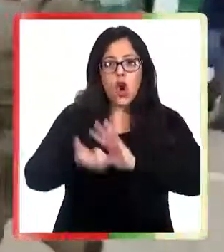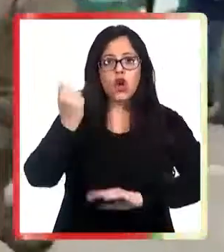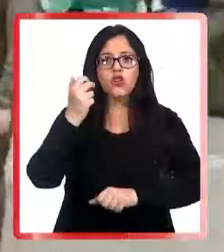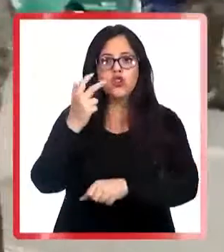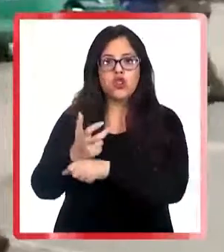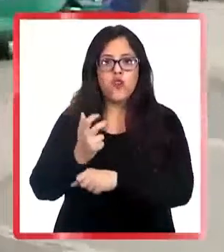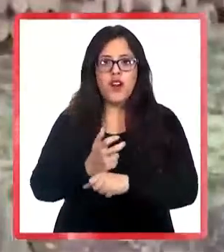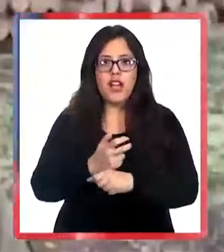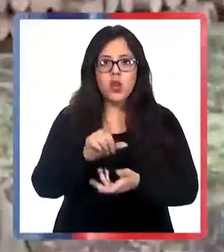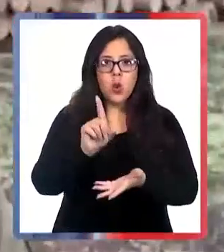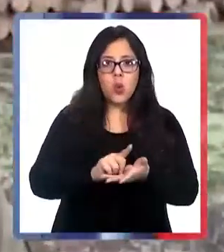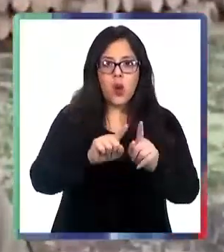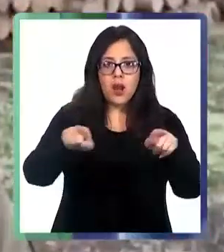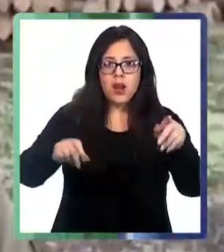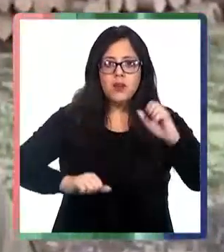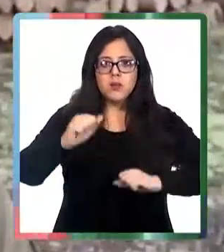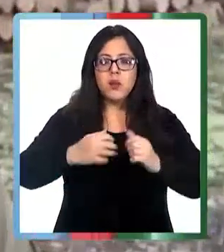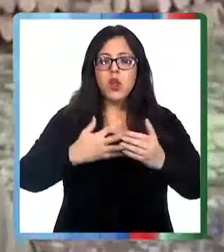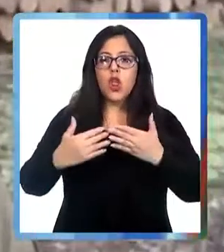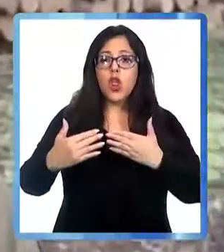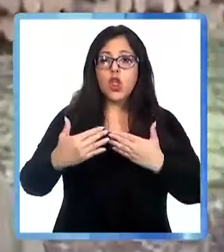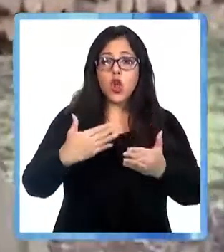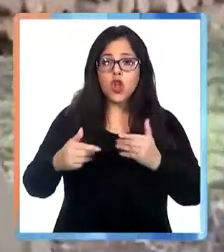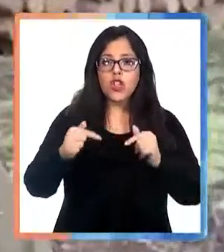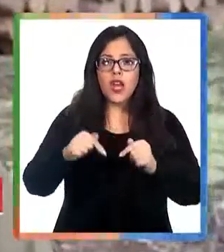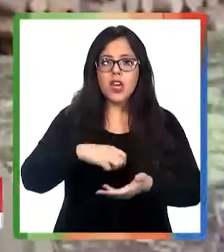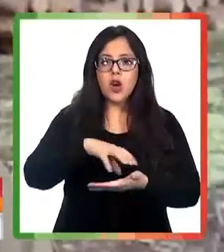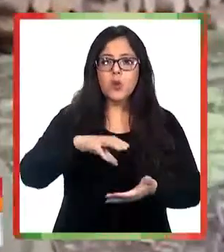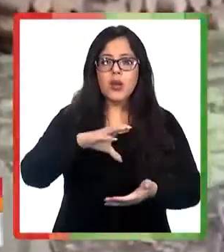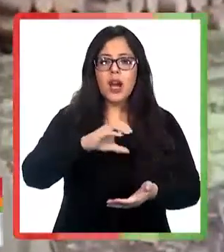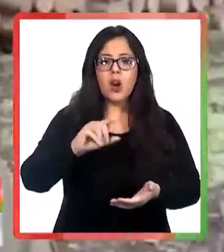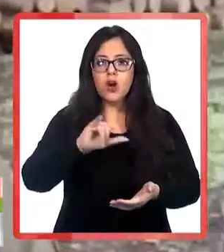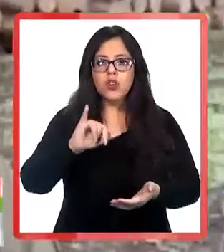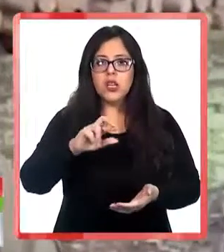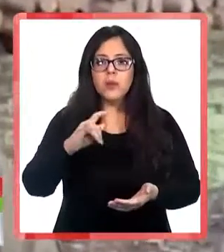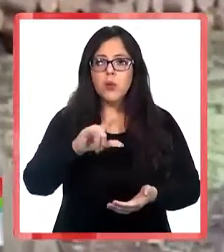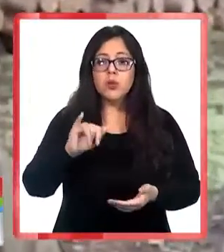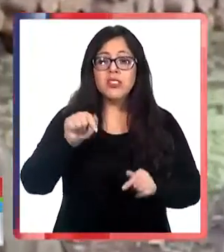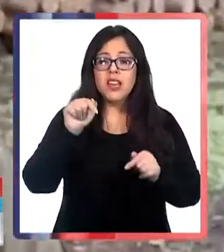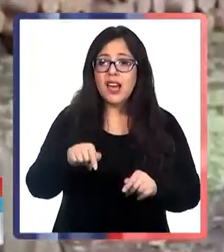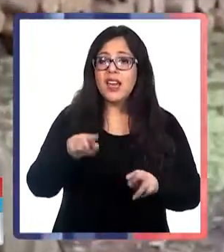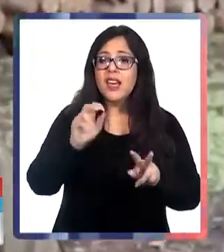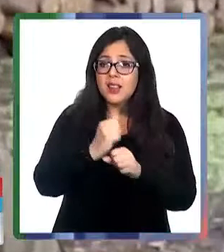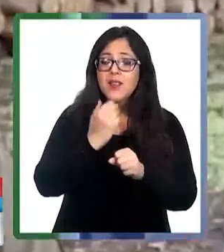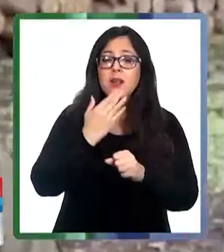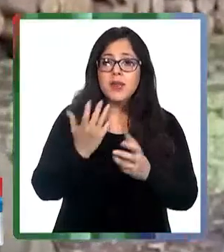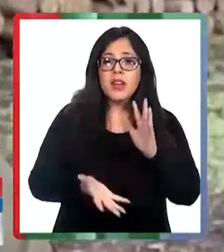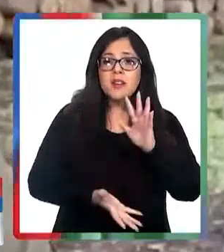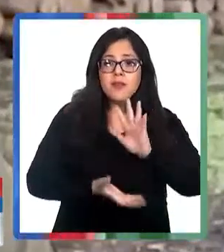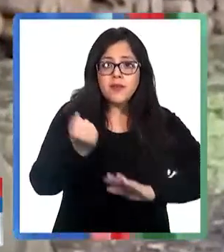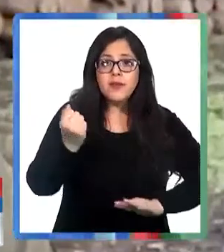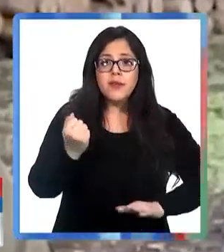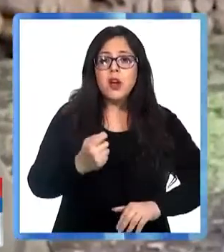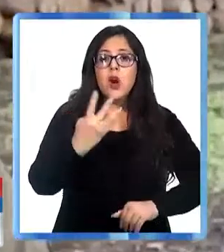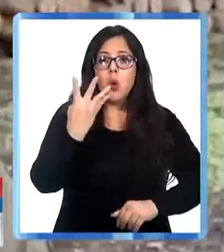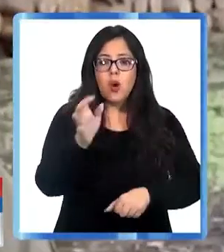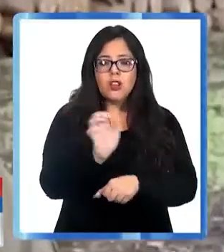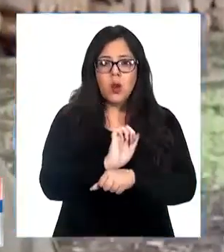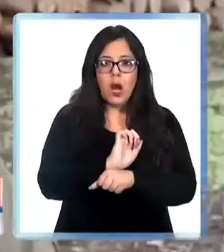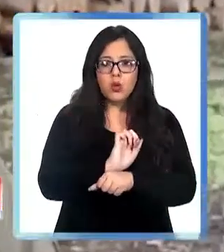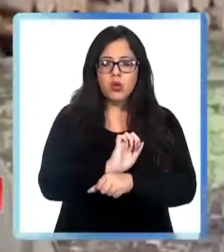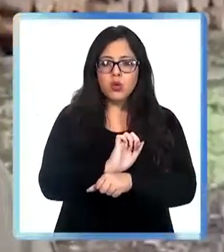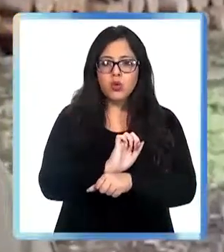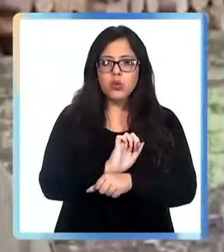el interior de un predio forestal en la comuna de Collipulli. En este operativo, además, se logró la incautación de cuatro